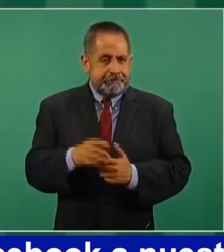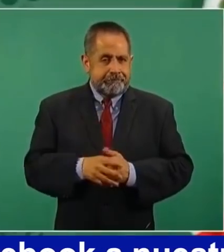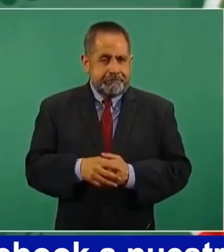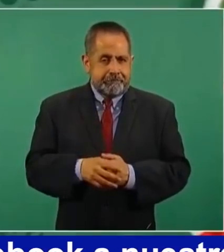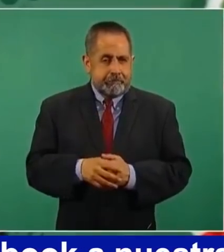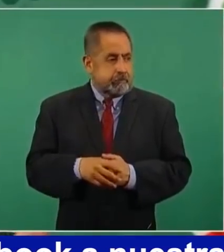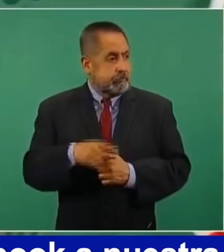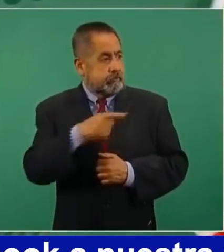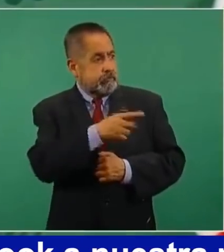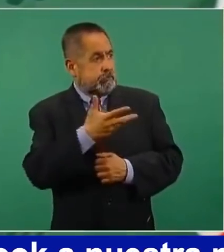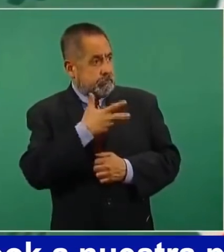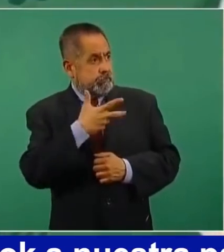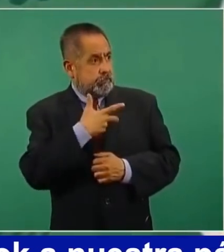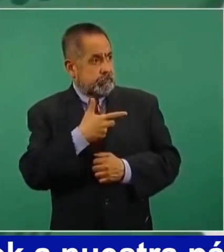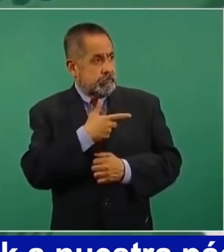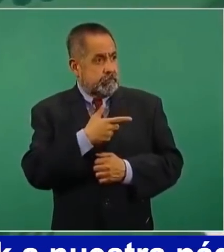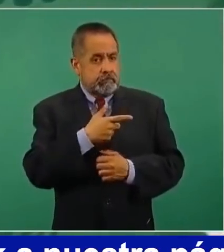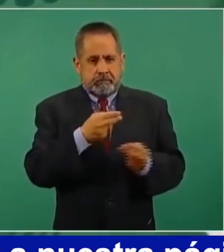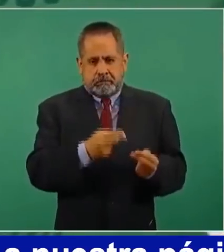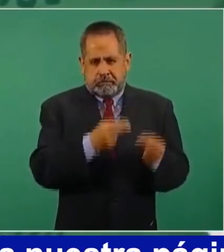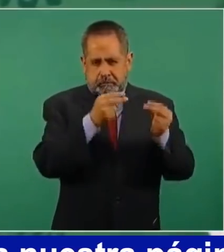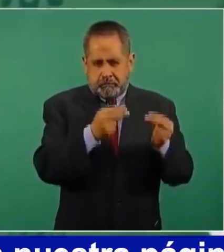al que tiene,